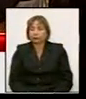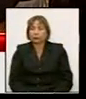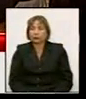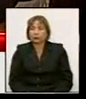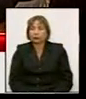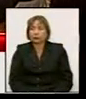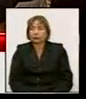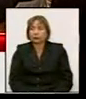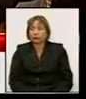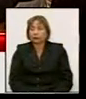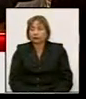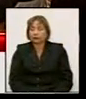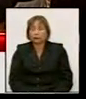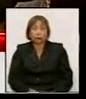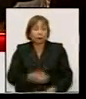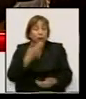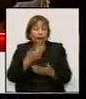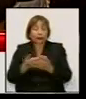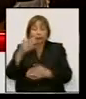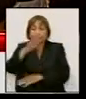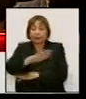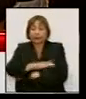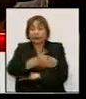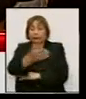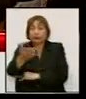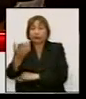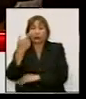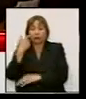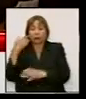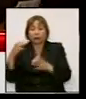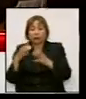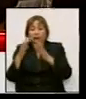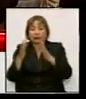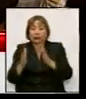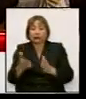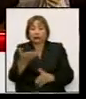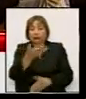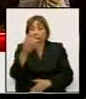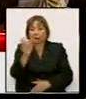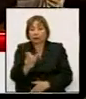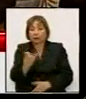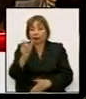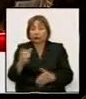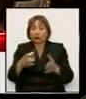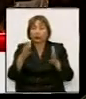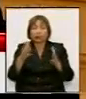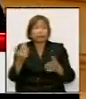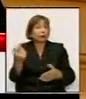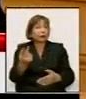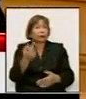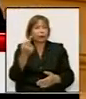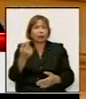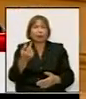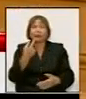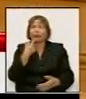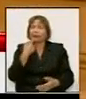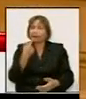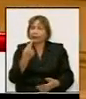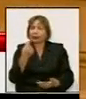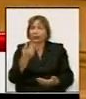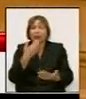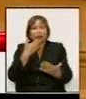tardes, señor presidente del Congreso, congresistas. Solamente para agradecerles por